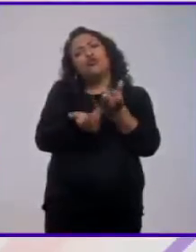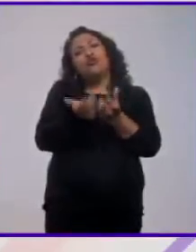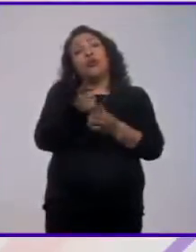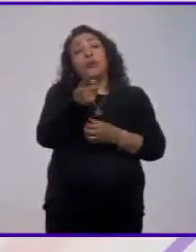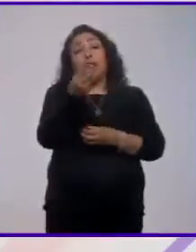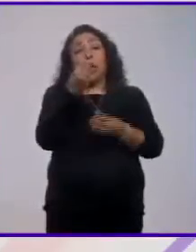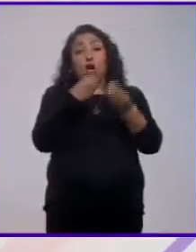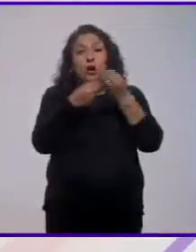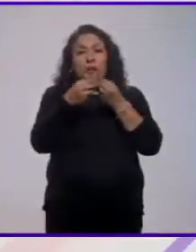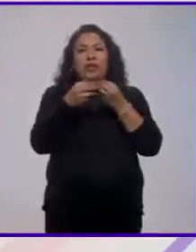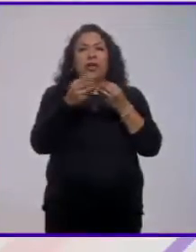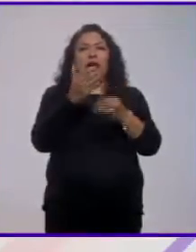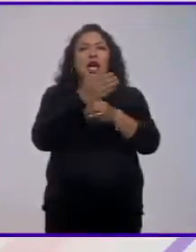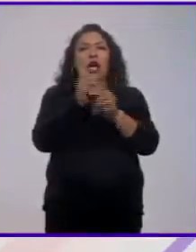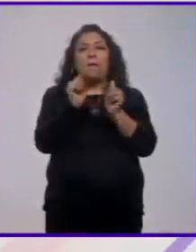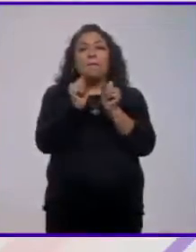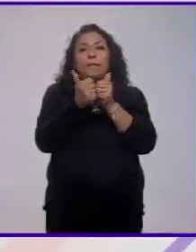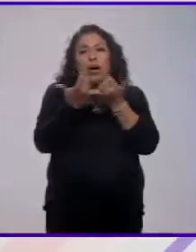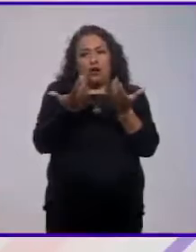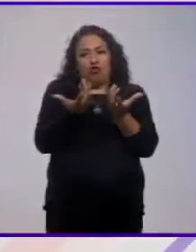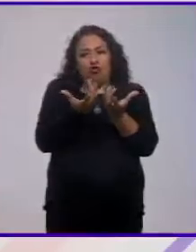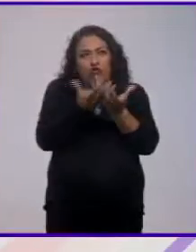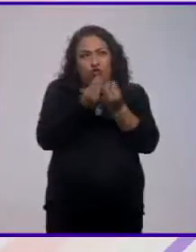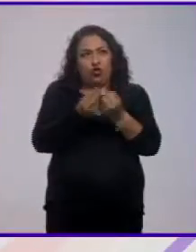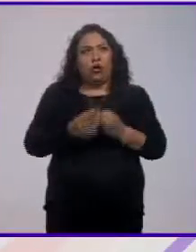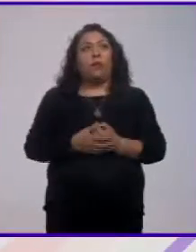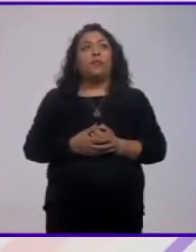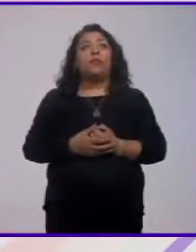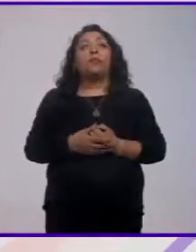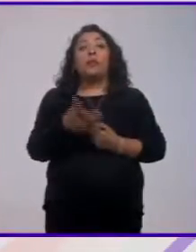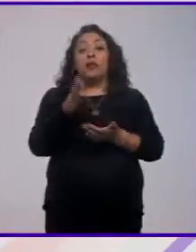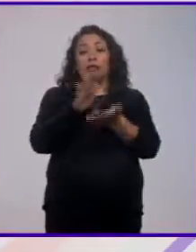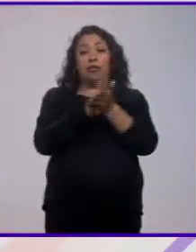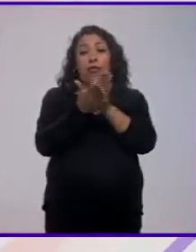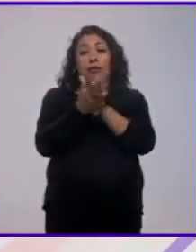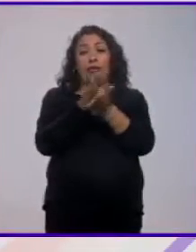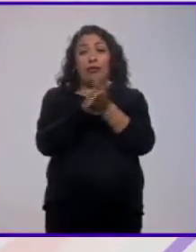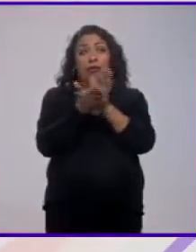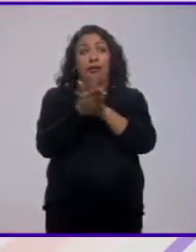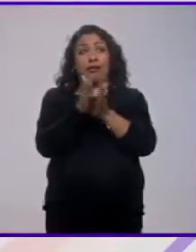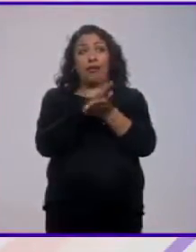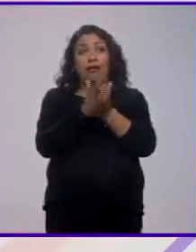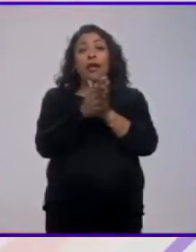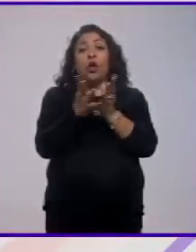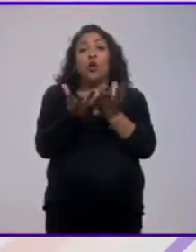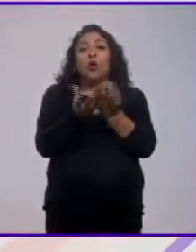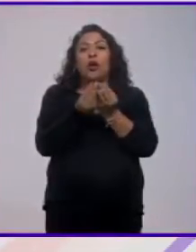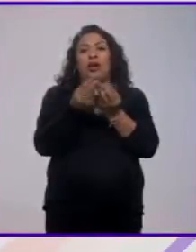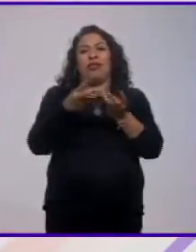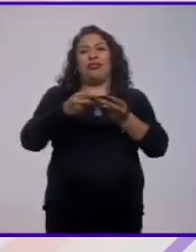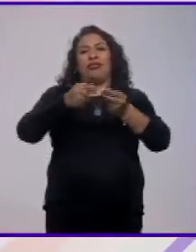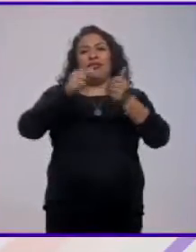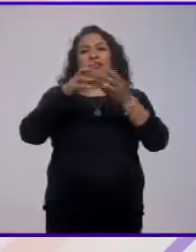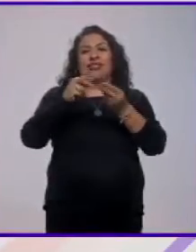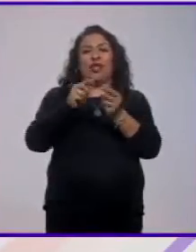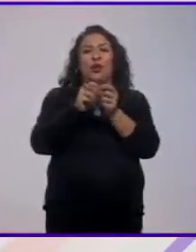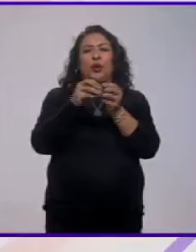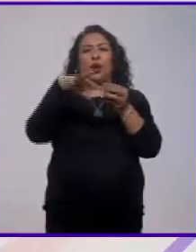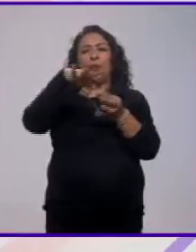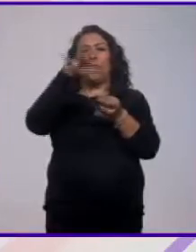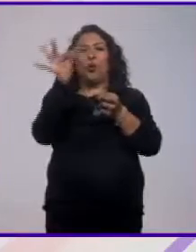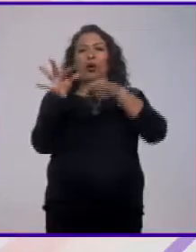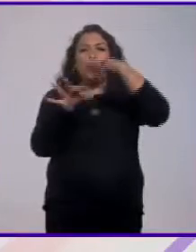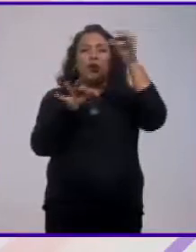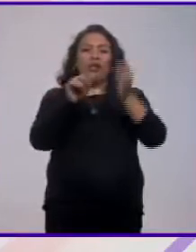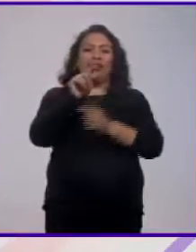comida se acompaña con una pieza de pan. Es una tortilla que hacemos con harina de trigo, pero